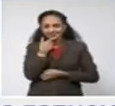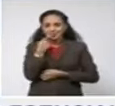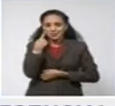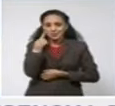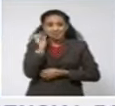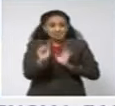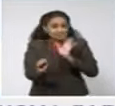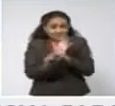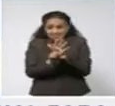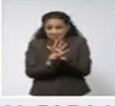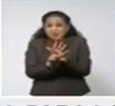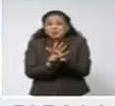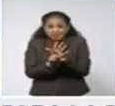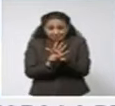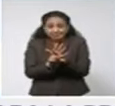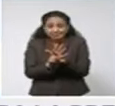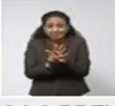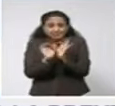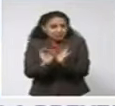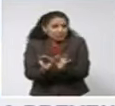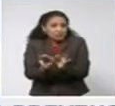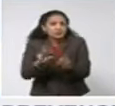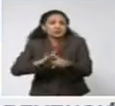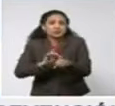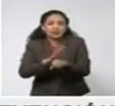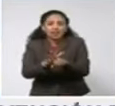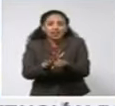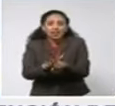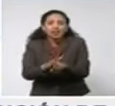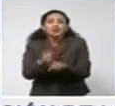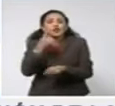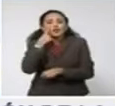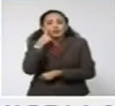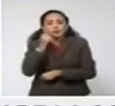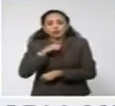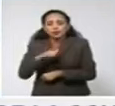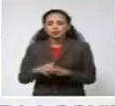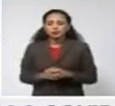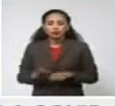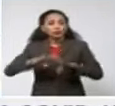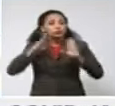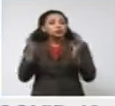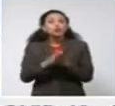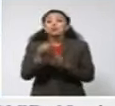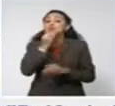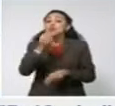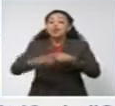¿no? Y salí así. Y bueno, miren, todo lo que se puede hacer para evitar